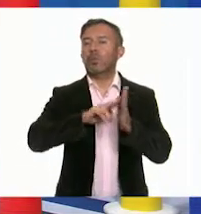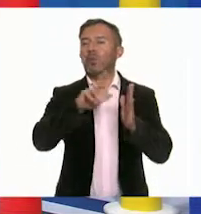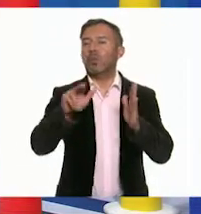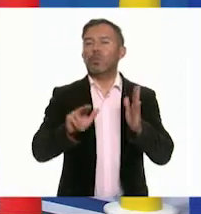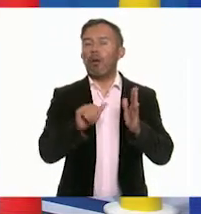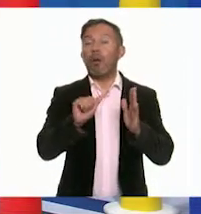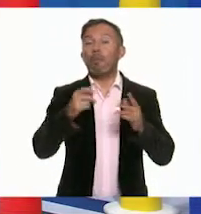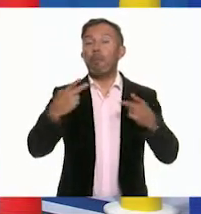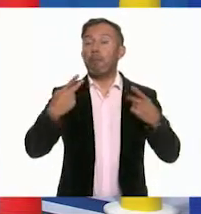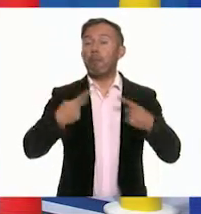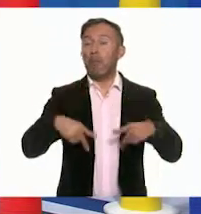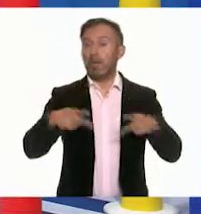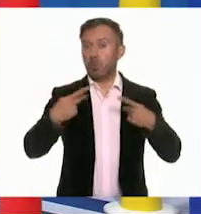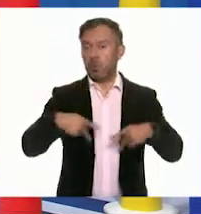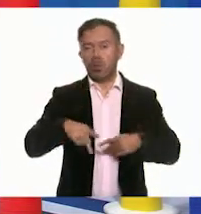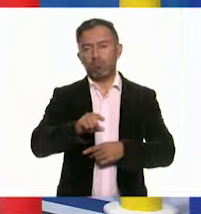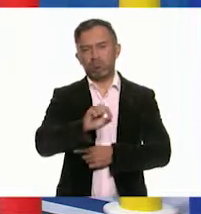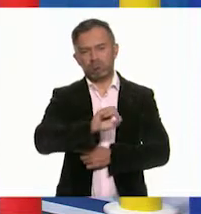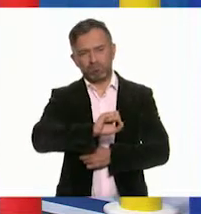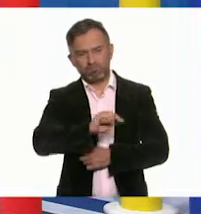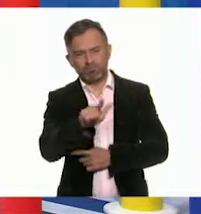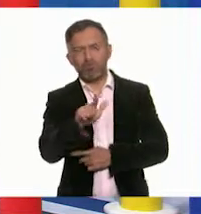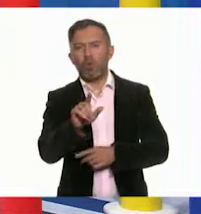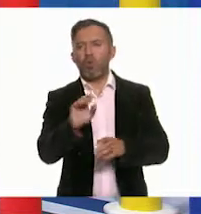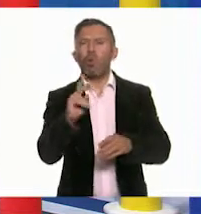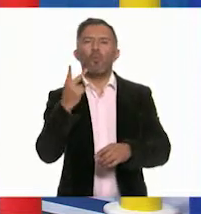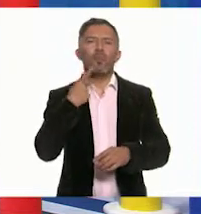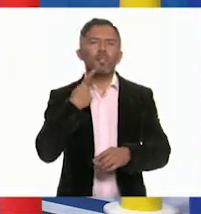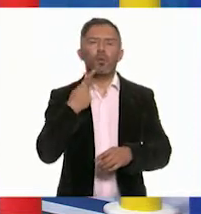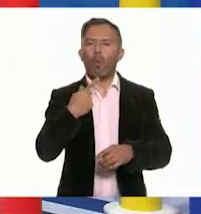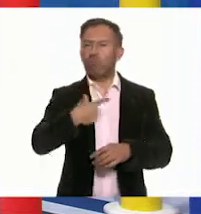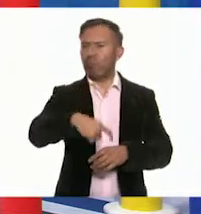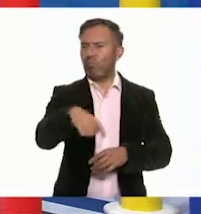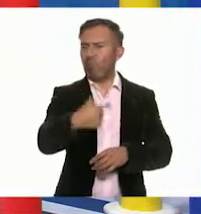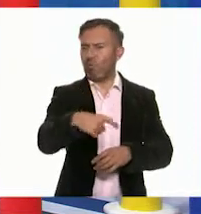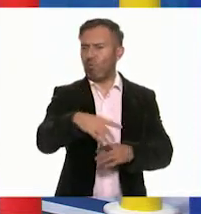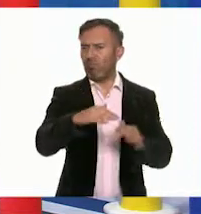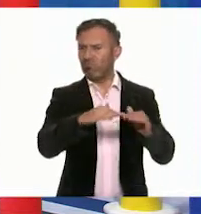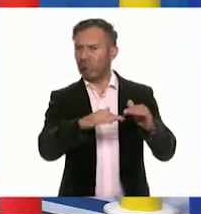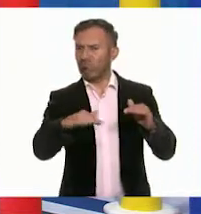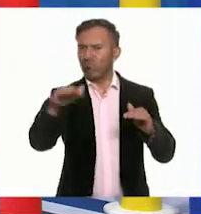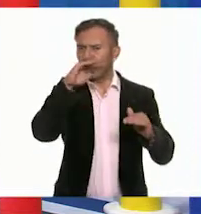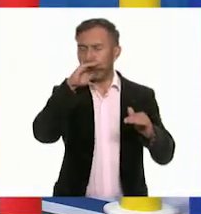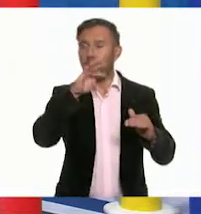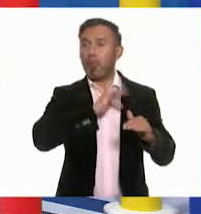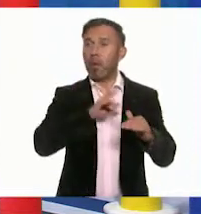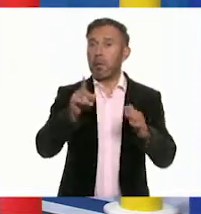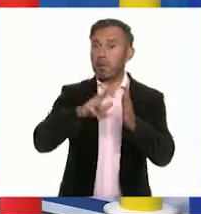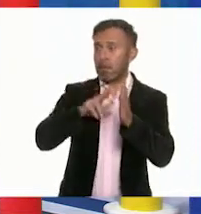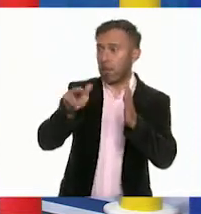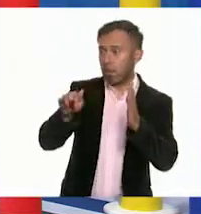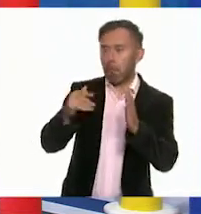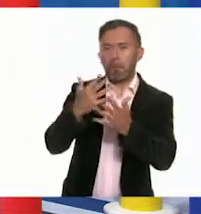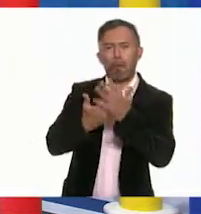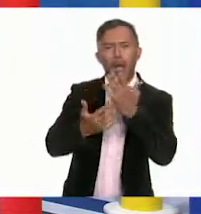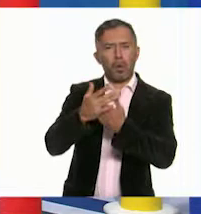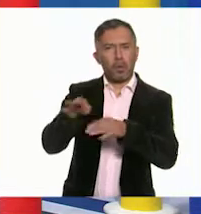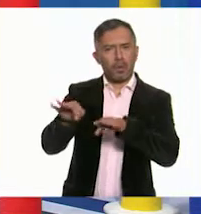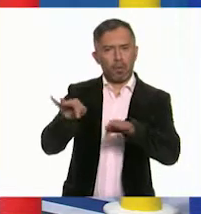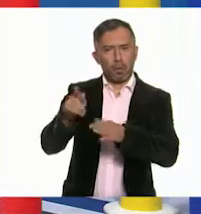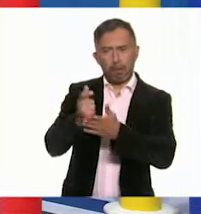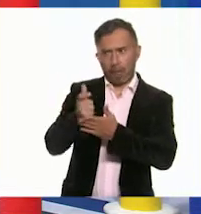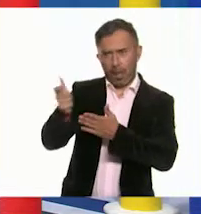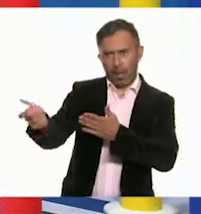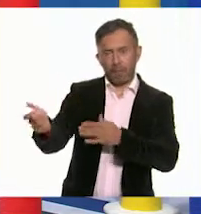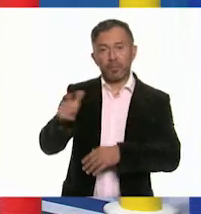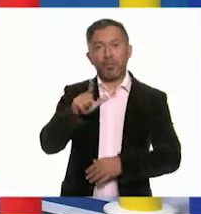personajes que por su importancia o posición política y social, pues podían contratar a algún pintor. Leona Vicario era de